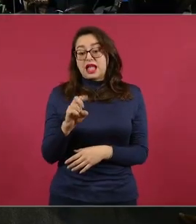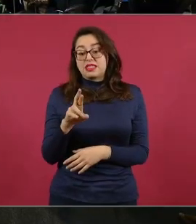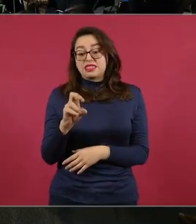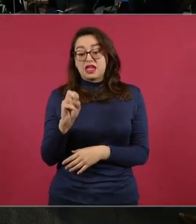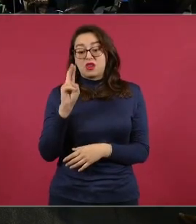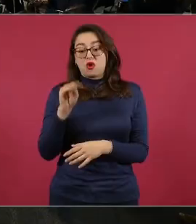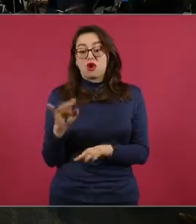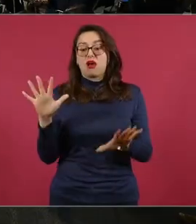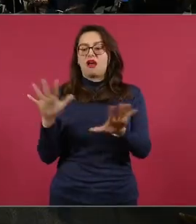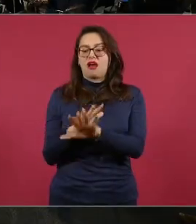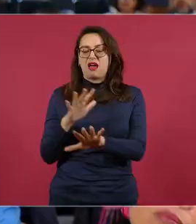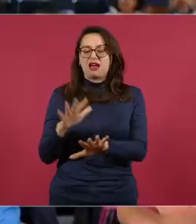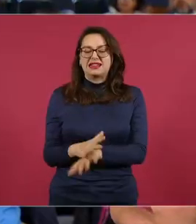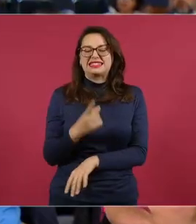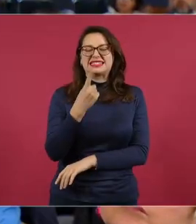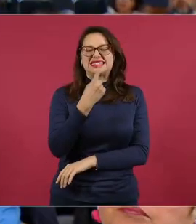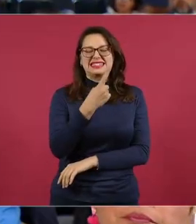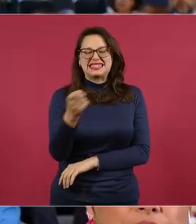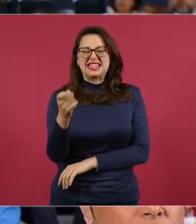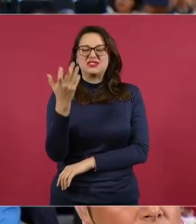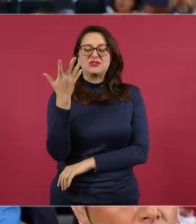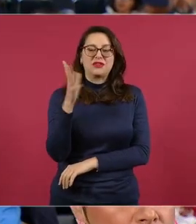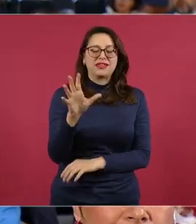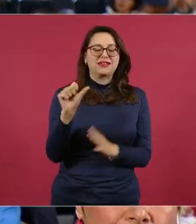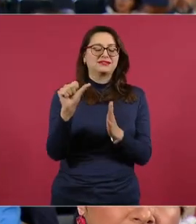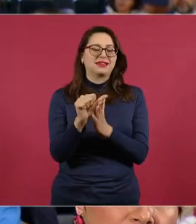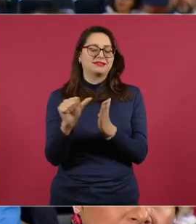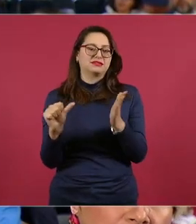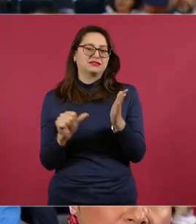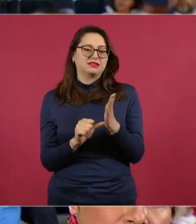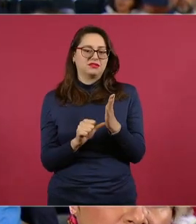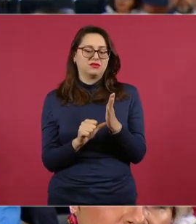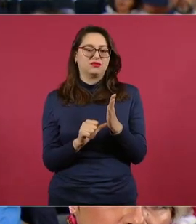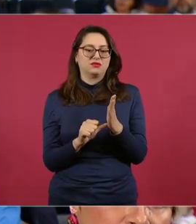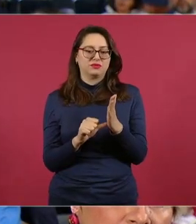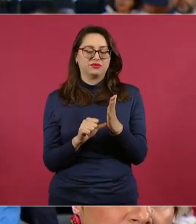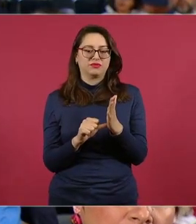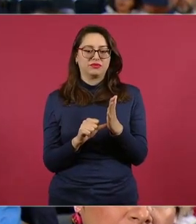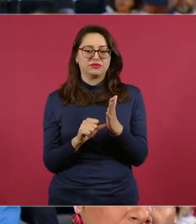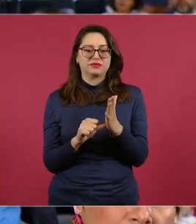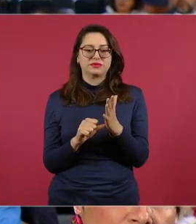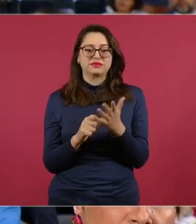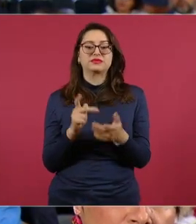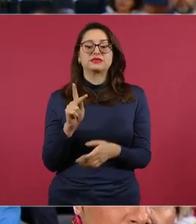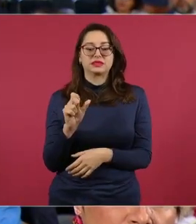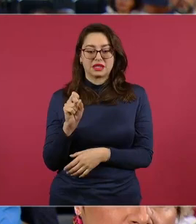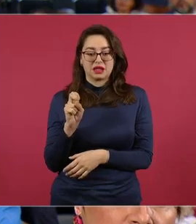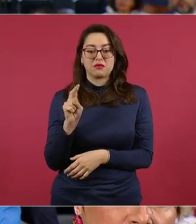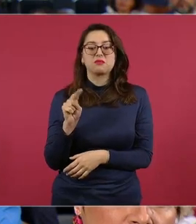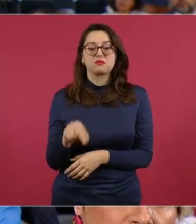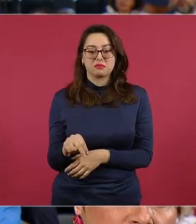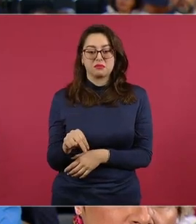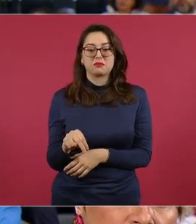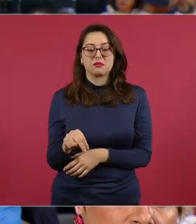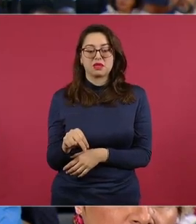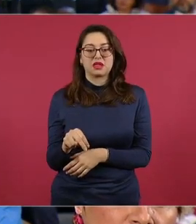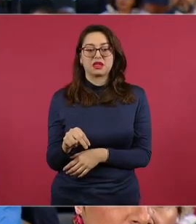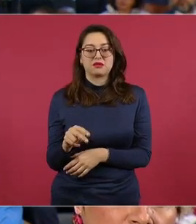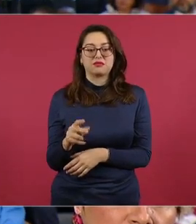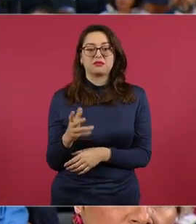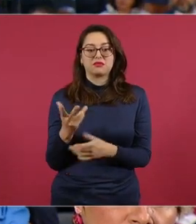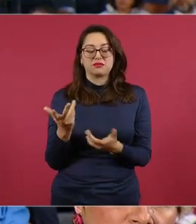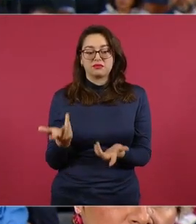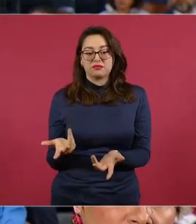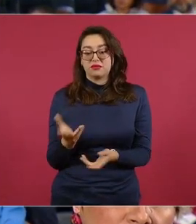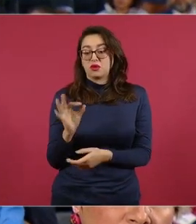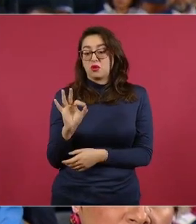reformaron 110 artículos de la Constitución. En esta ocasión ya el PAN era primera minoría con